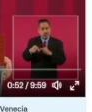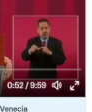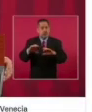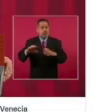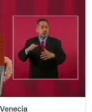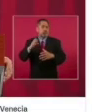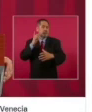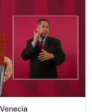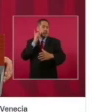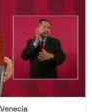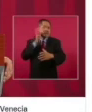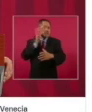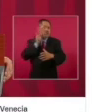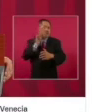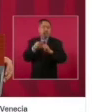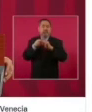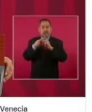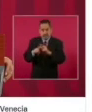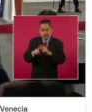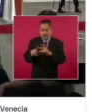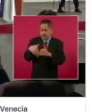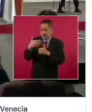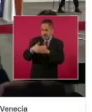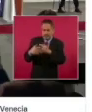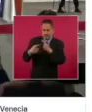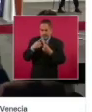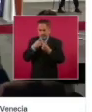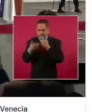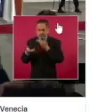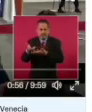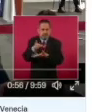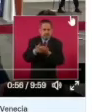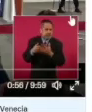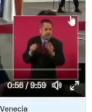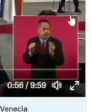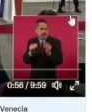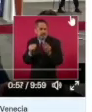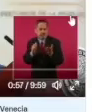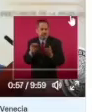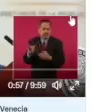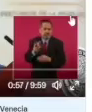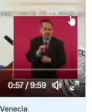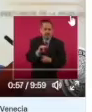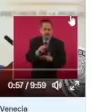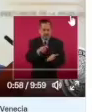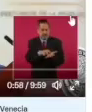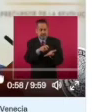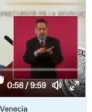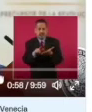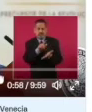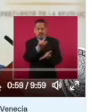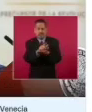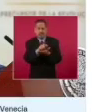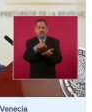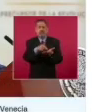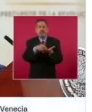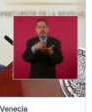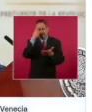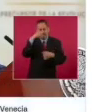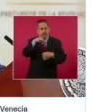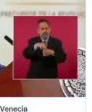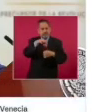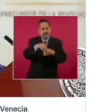Esto ya va a entrar a debate, lo de la reforma electoral.